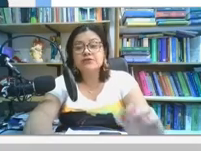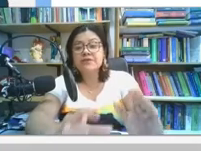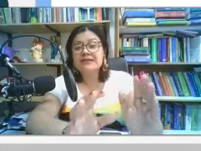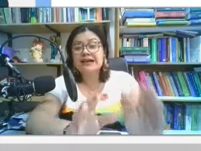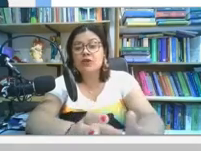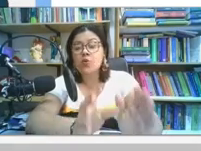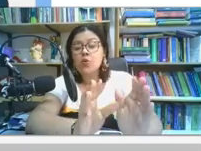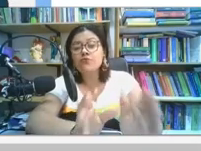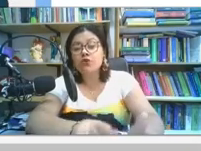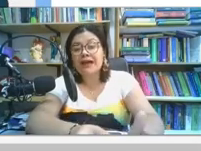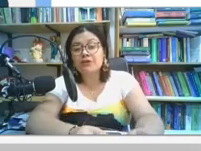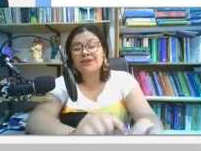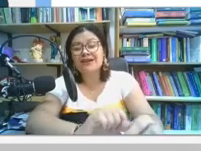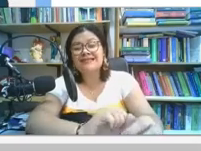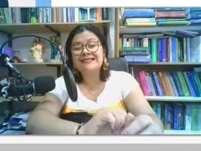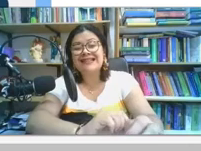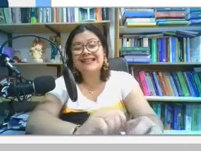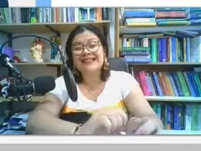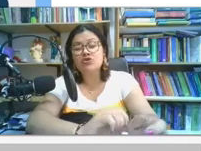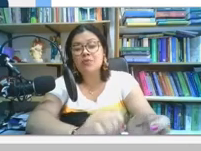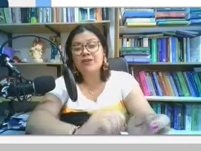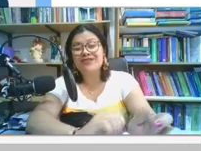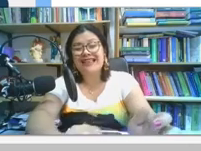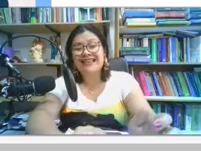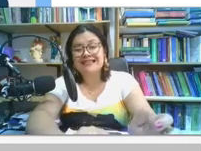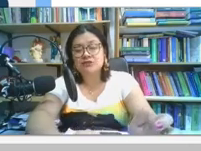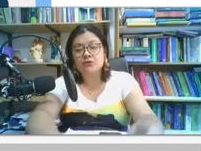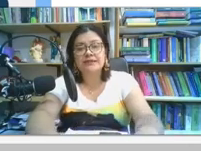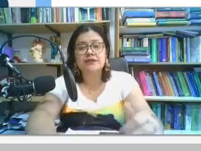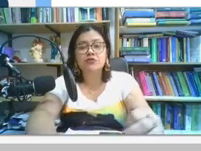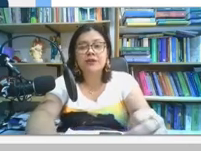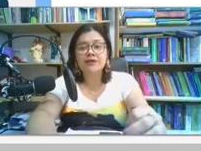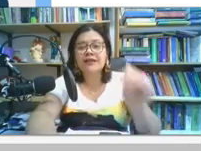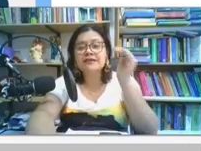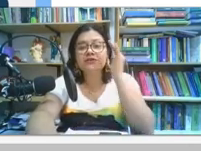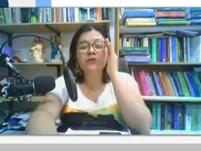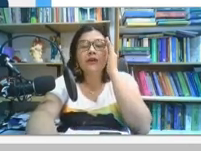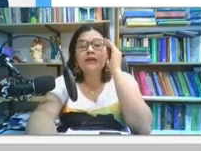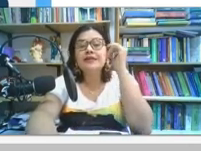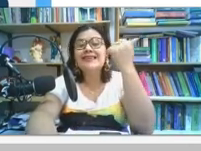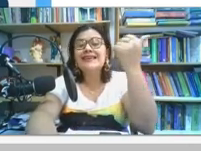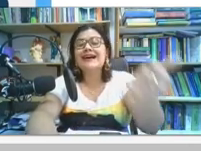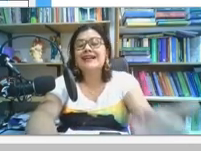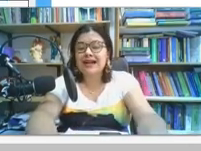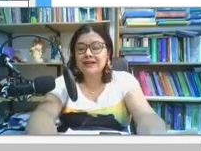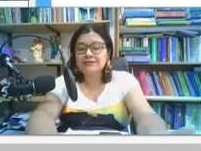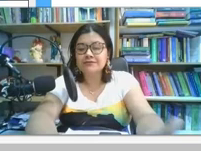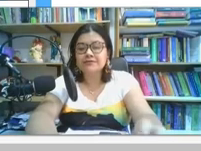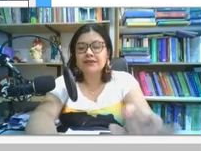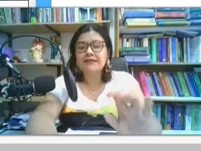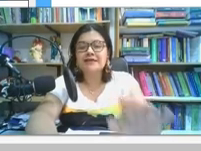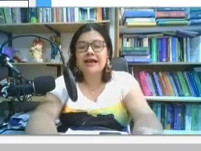y nos debes sacar un formato que va a decir número de registro este número de registro indicará